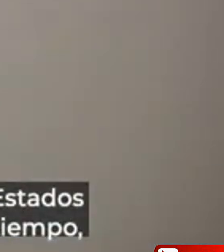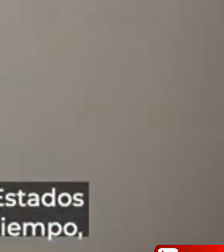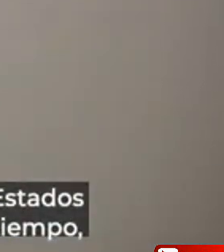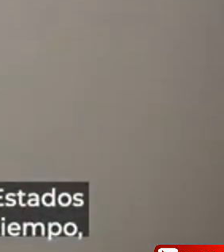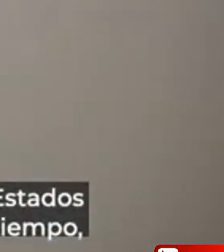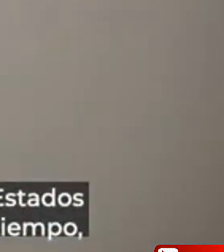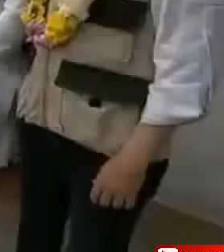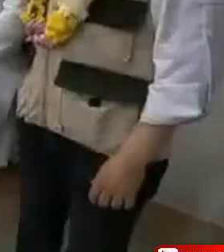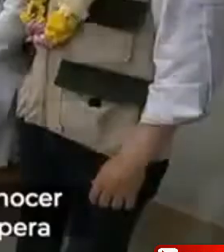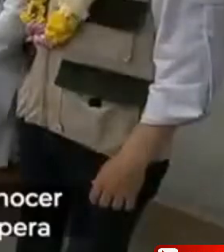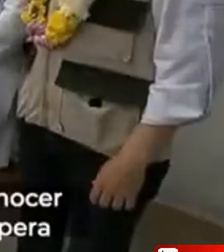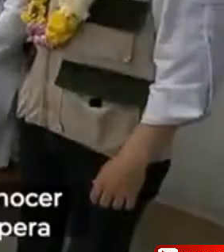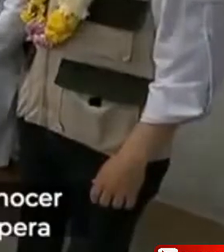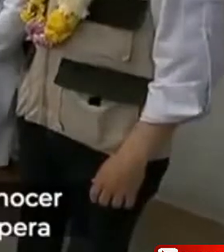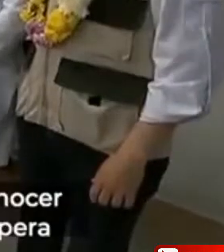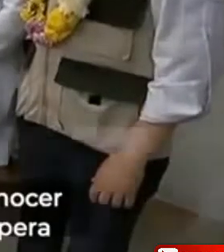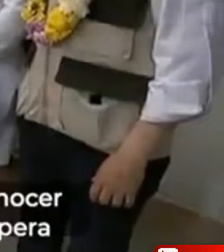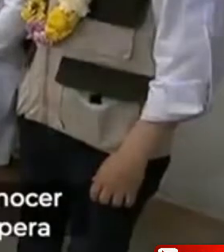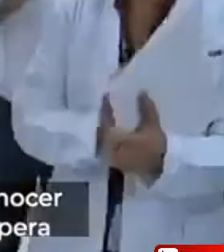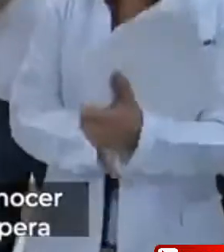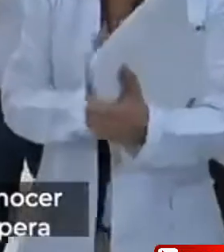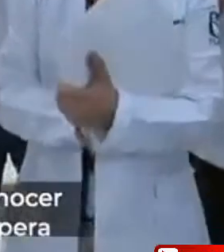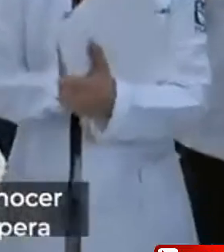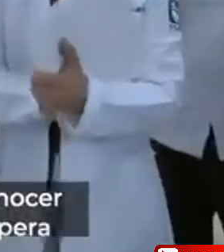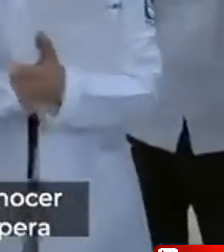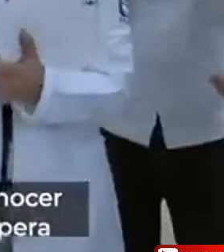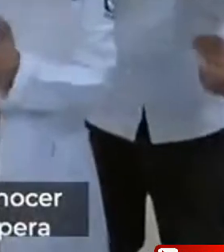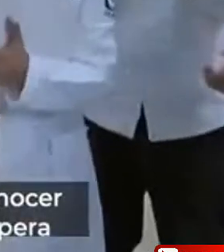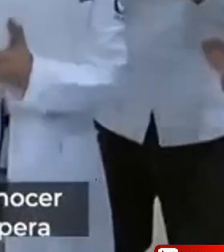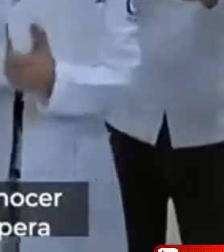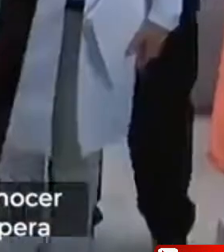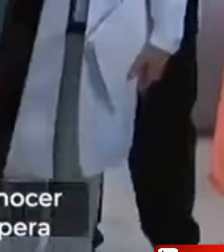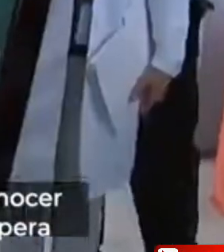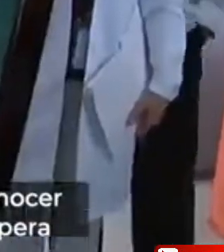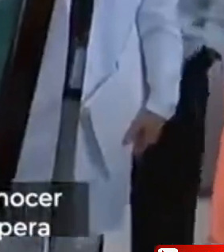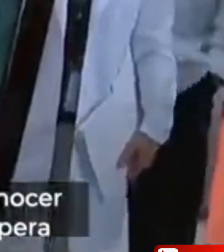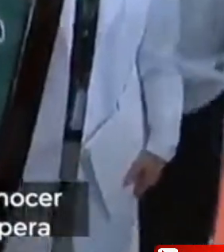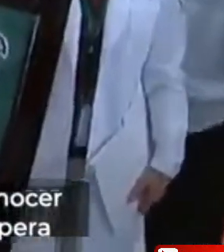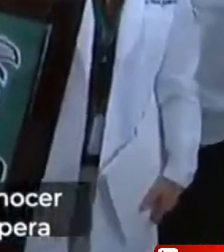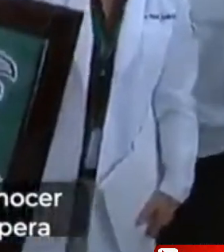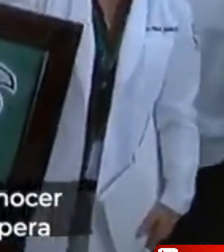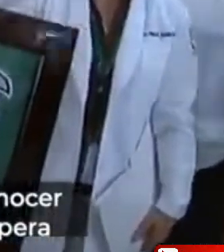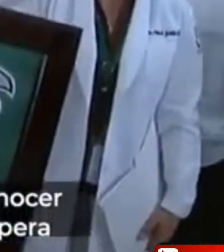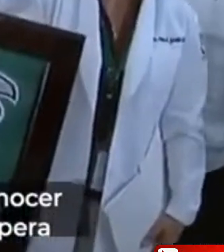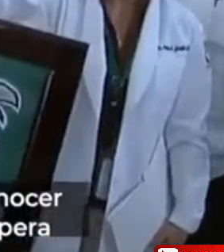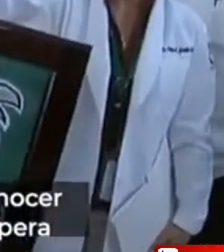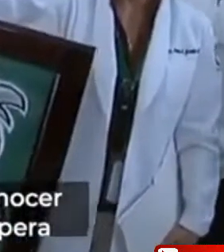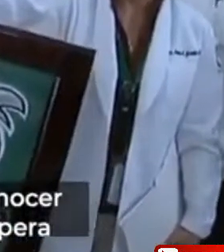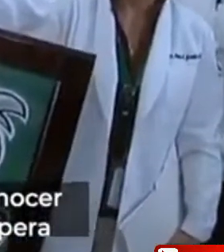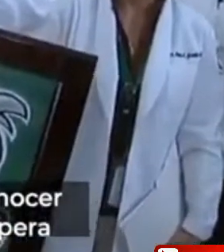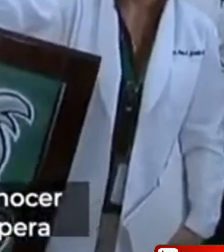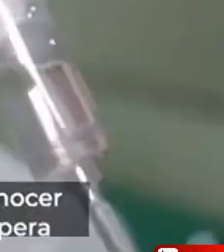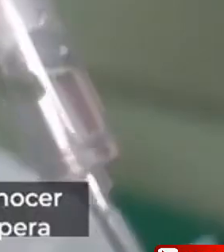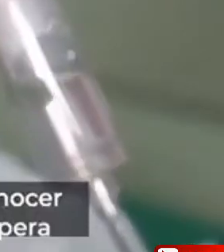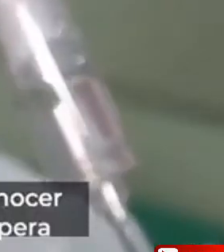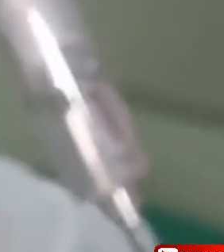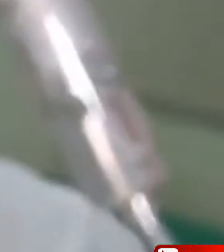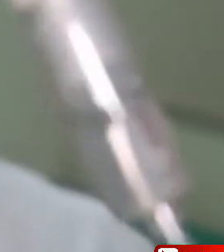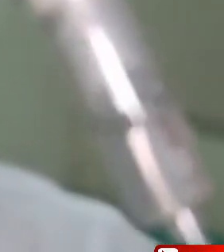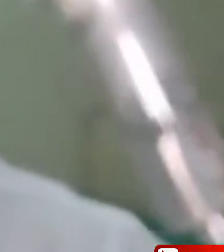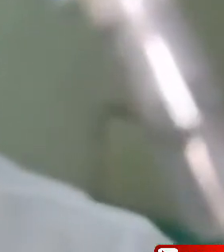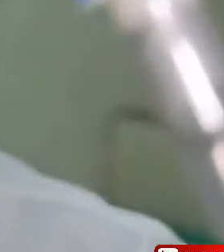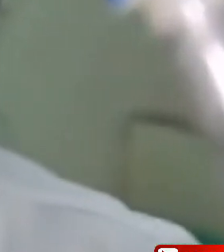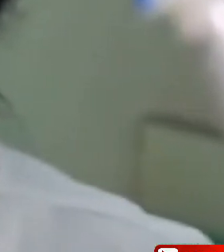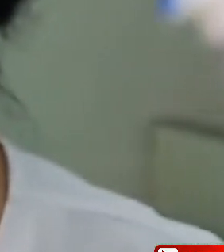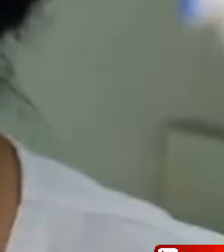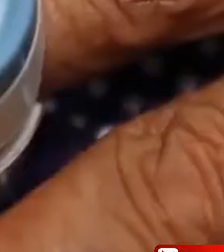de tanto tiempo, tanta energía y tan genuino interés para conocer de primera mano las condiciones en que opera